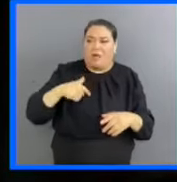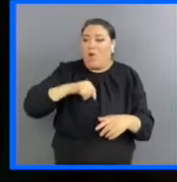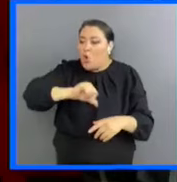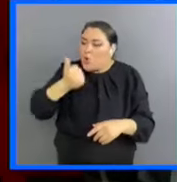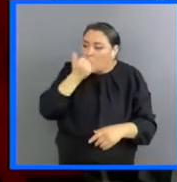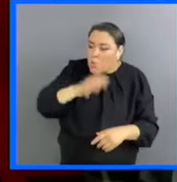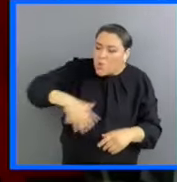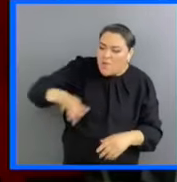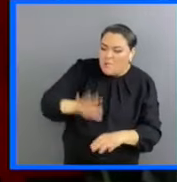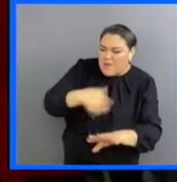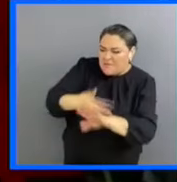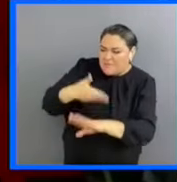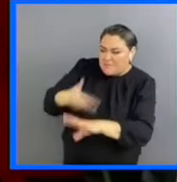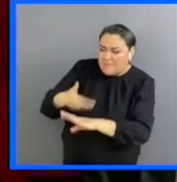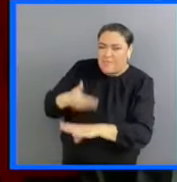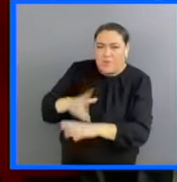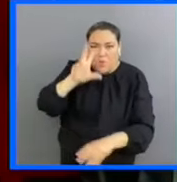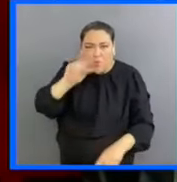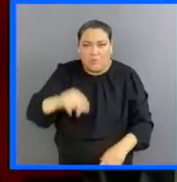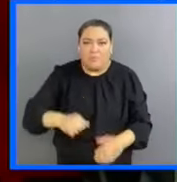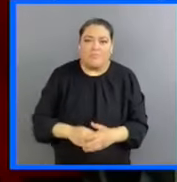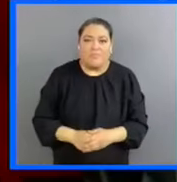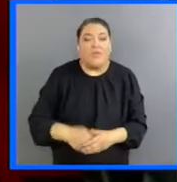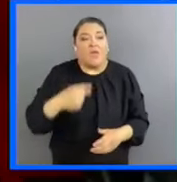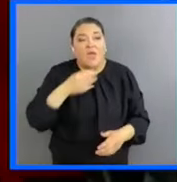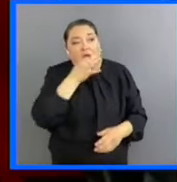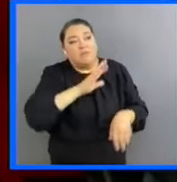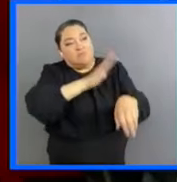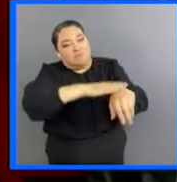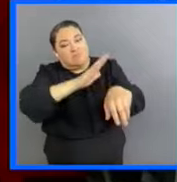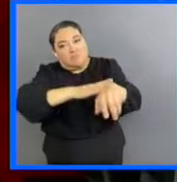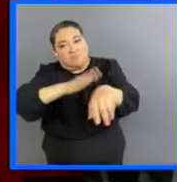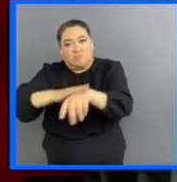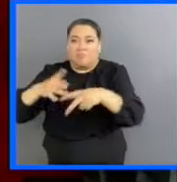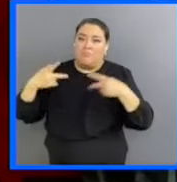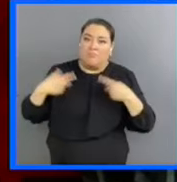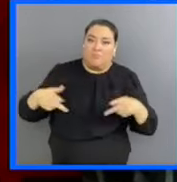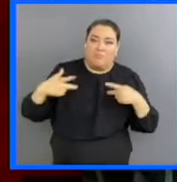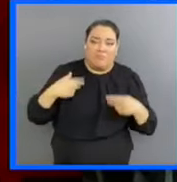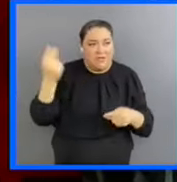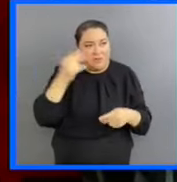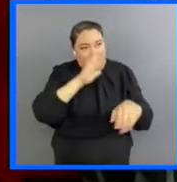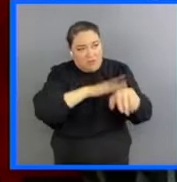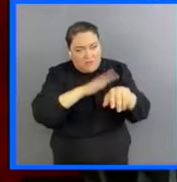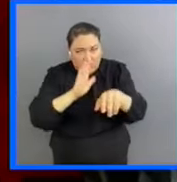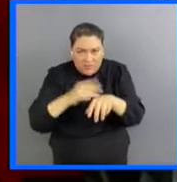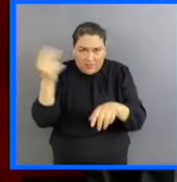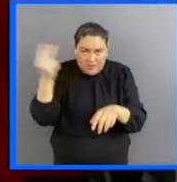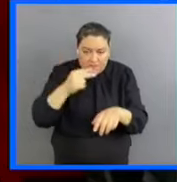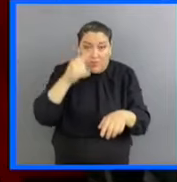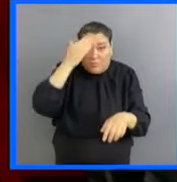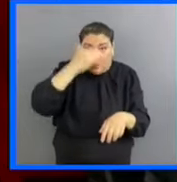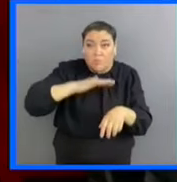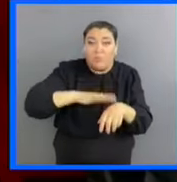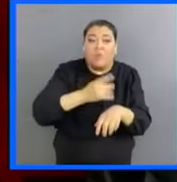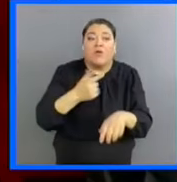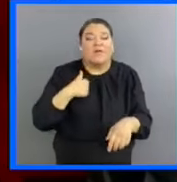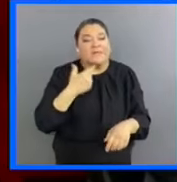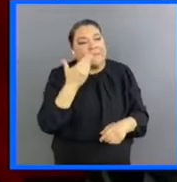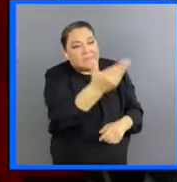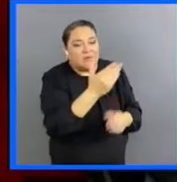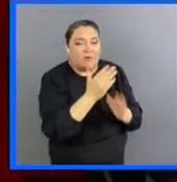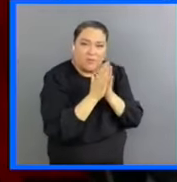estudiantes. Hacemos un llamado a las autoridades, tanto federales como estatales, ya que pedimos de